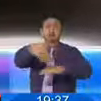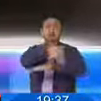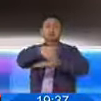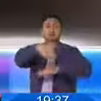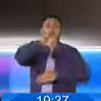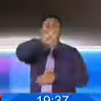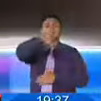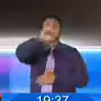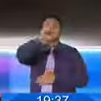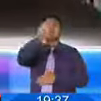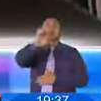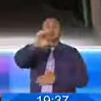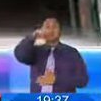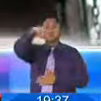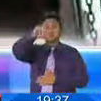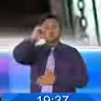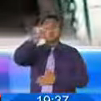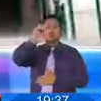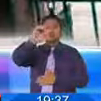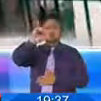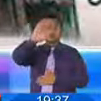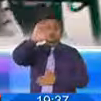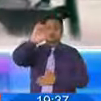José Mascote.